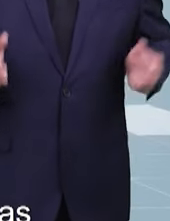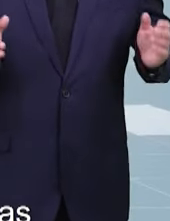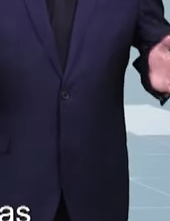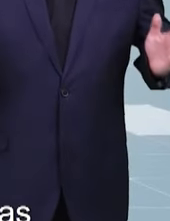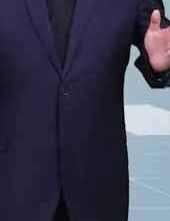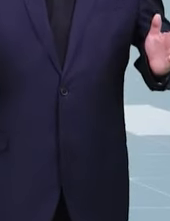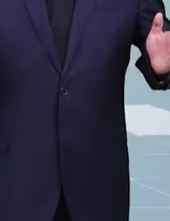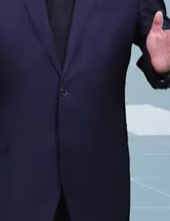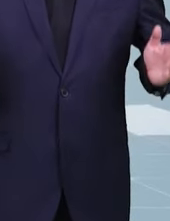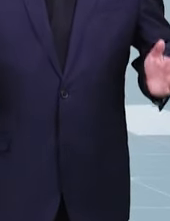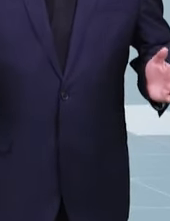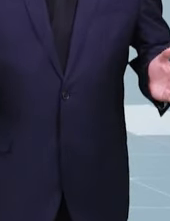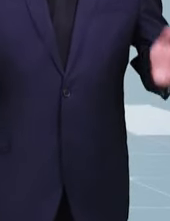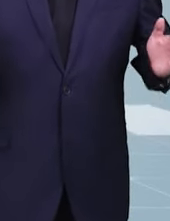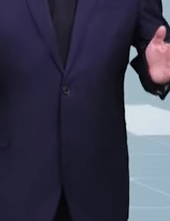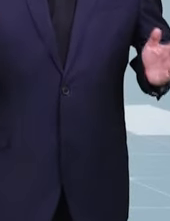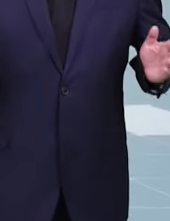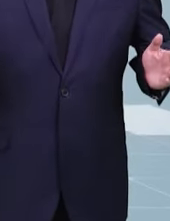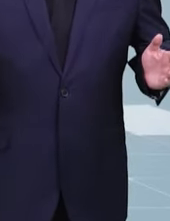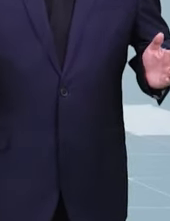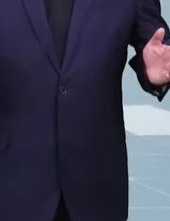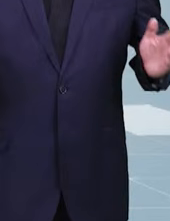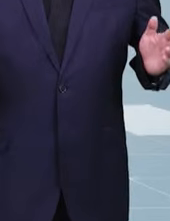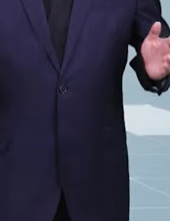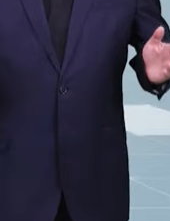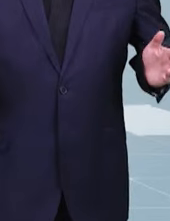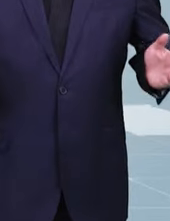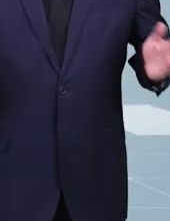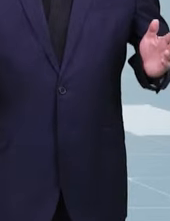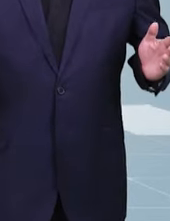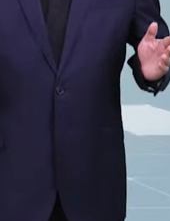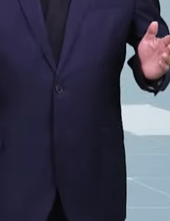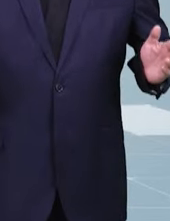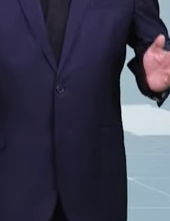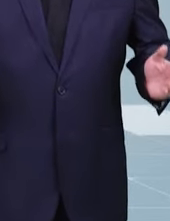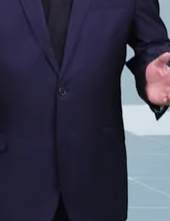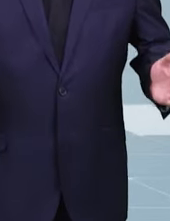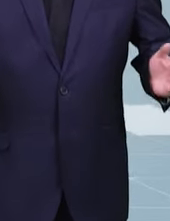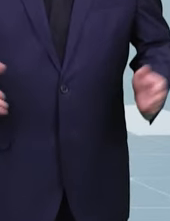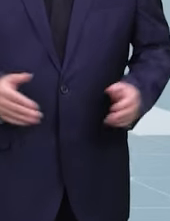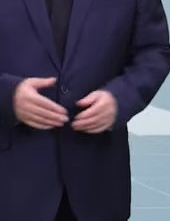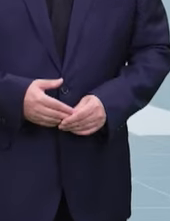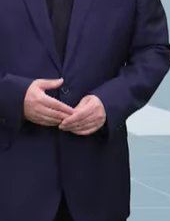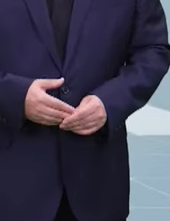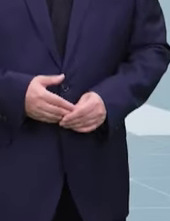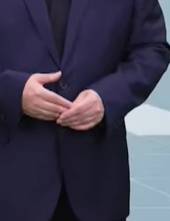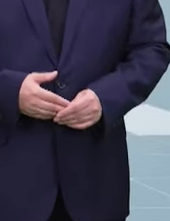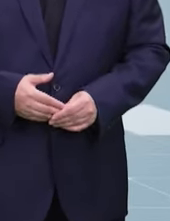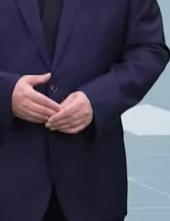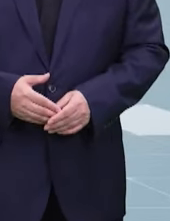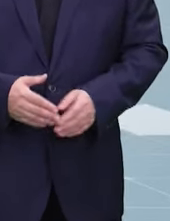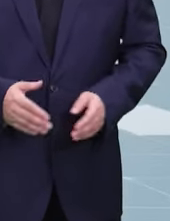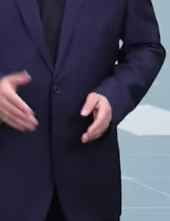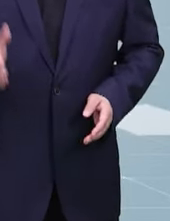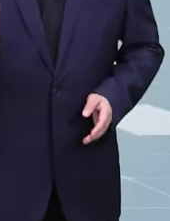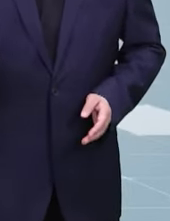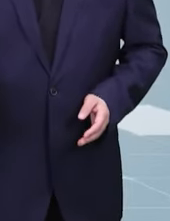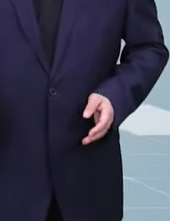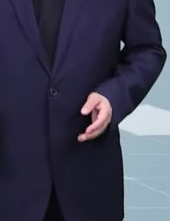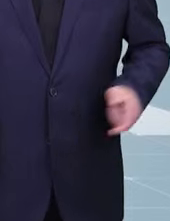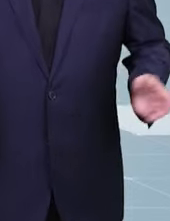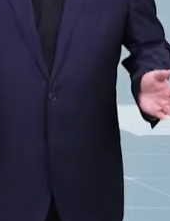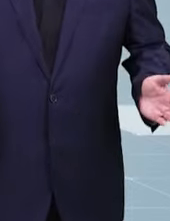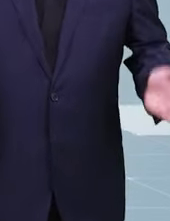de las personas la Inteligencia artificial generativa ha mejorado nuestra productividad por ejemplo en el desarrollo de